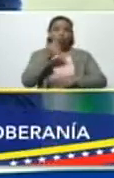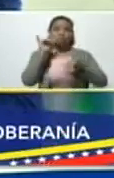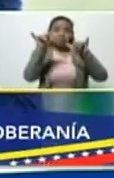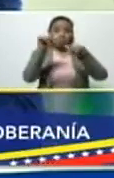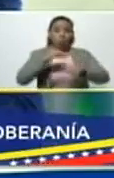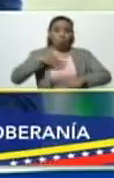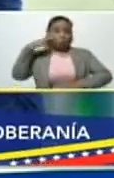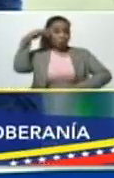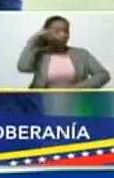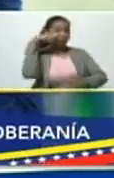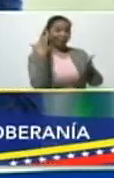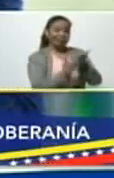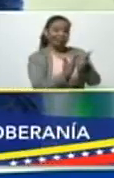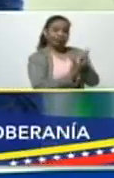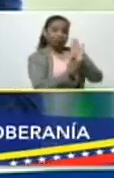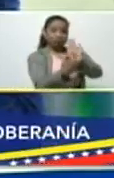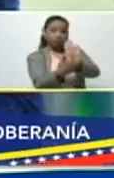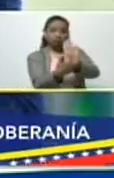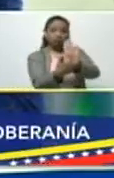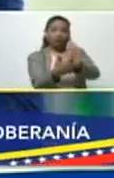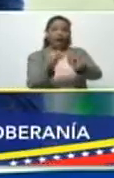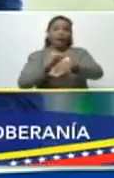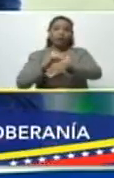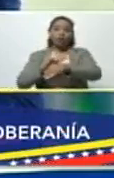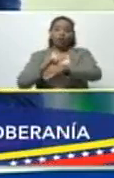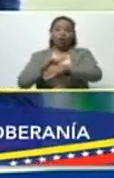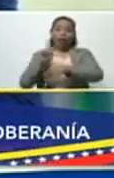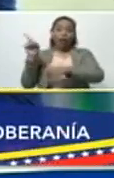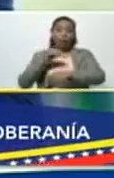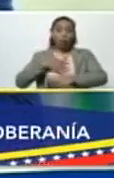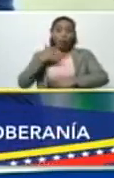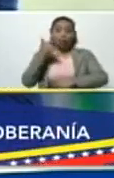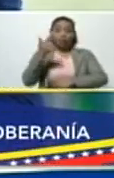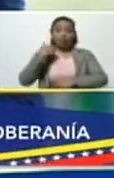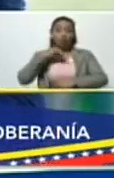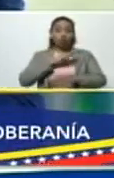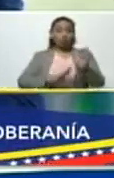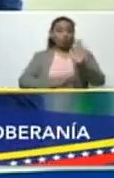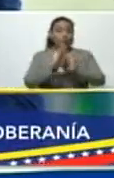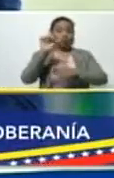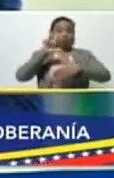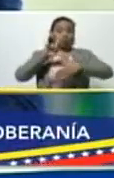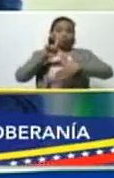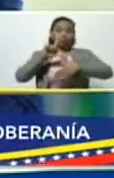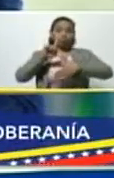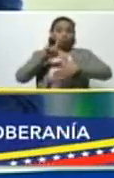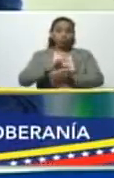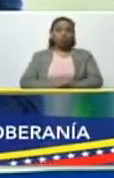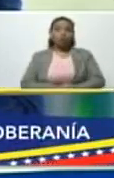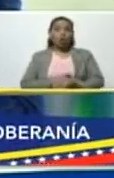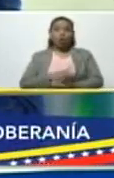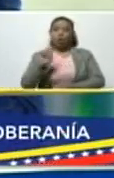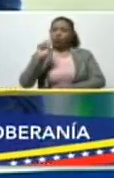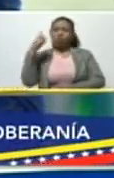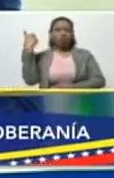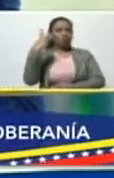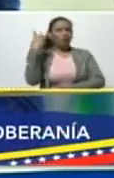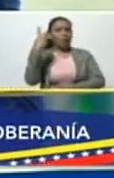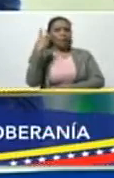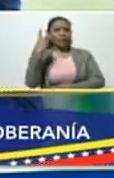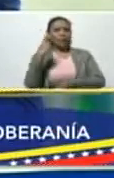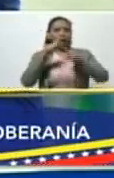cómo el doctor Cariel le pudo decir que somos vanguardia en Latinoamérica para eso. No solo en